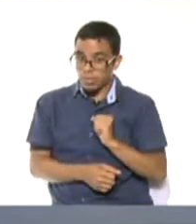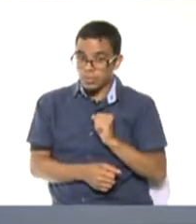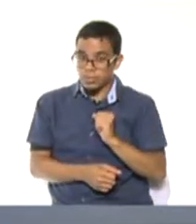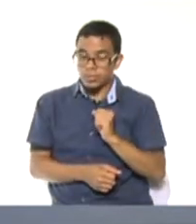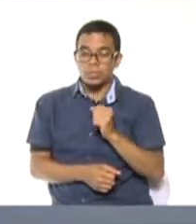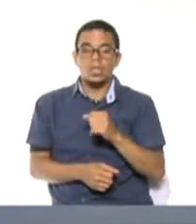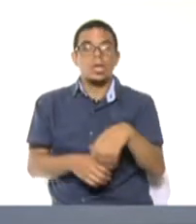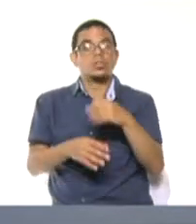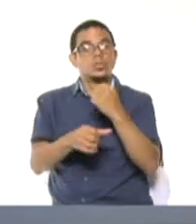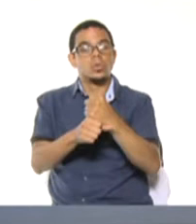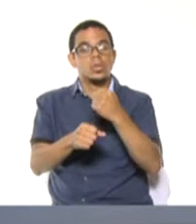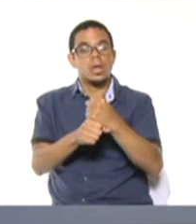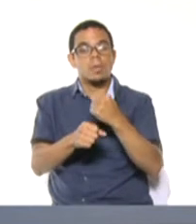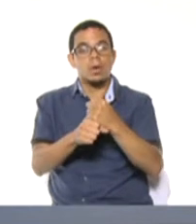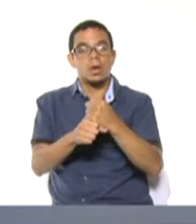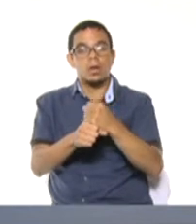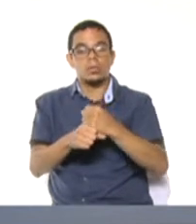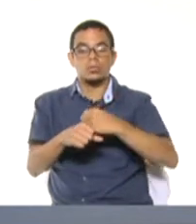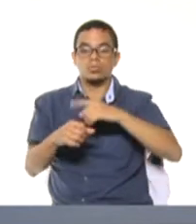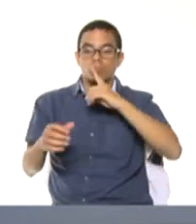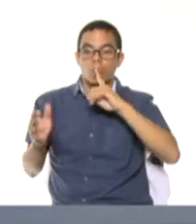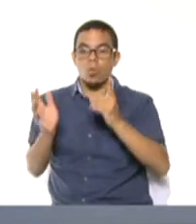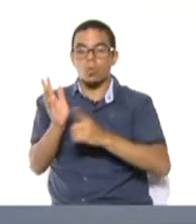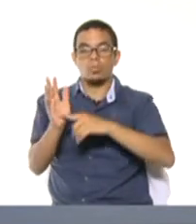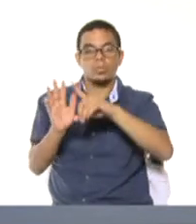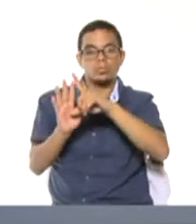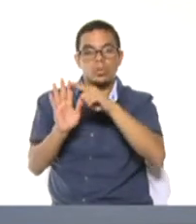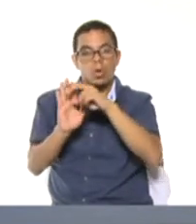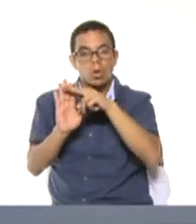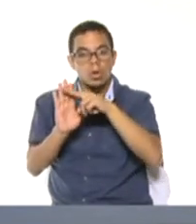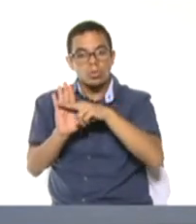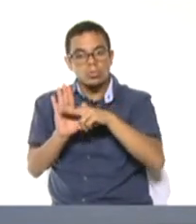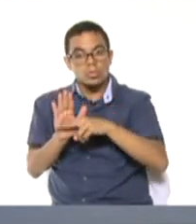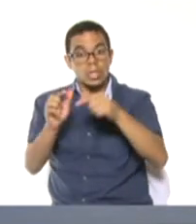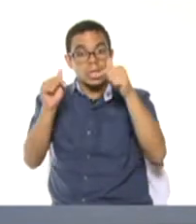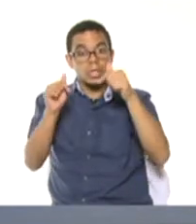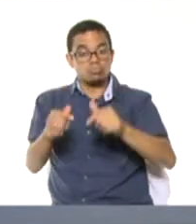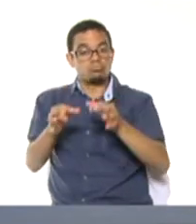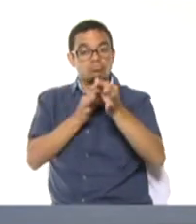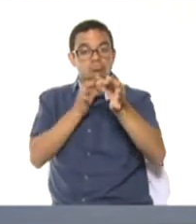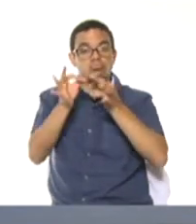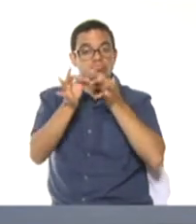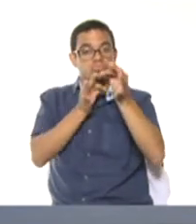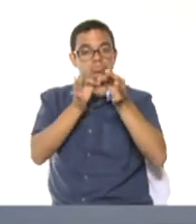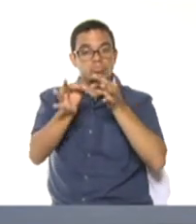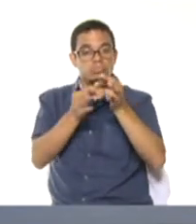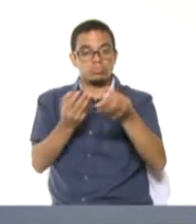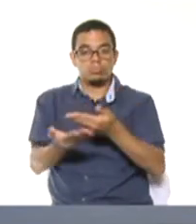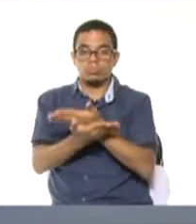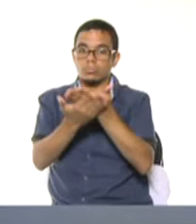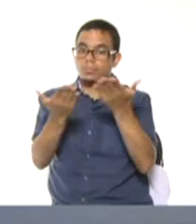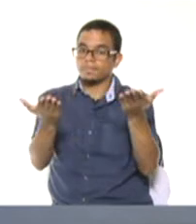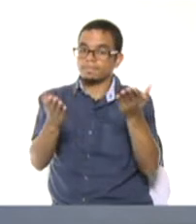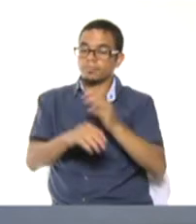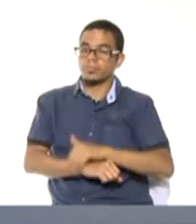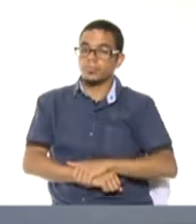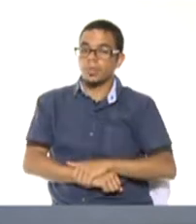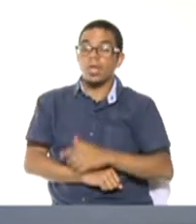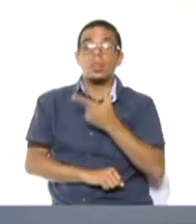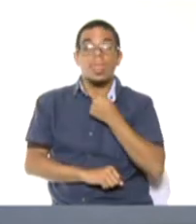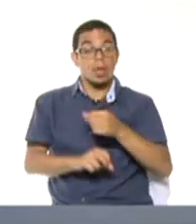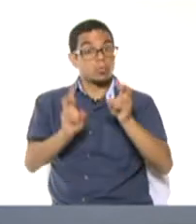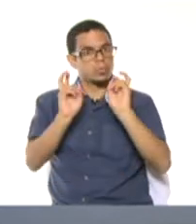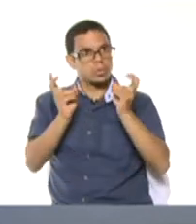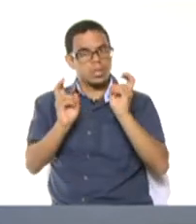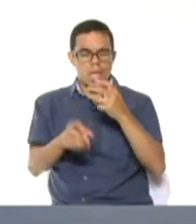trabajos adecuadamente, utilizar todas las herramientas que le hemos dado, ¿verdad? Y ¿qué te pareció el tema de